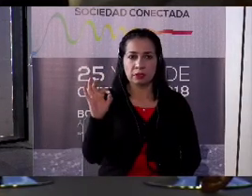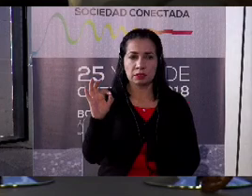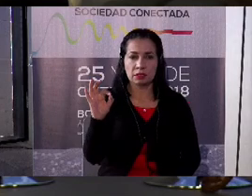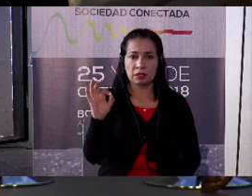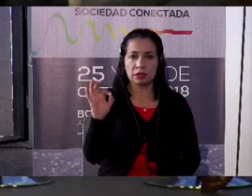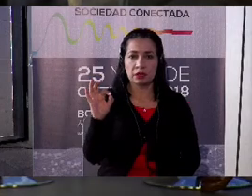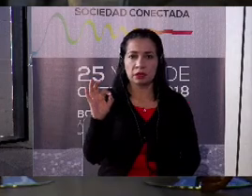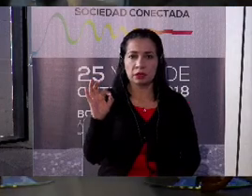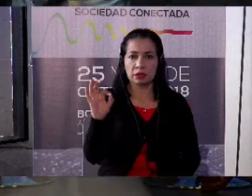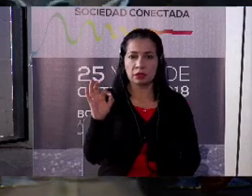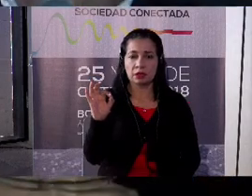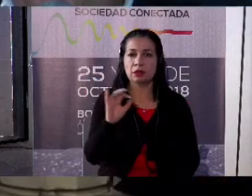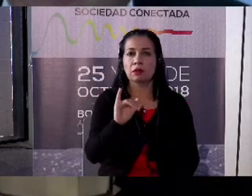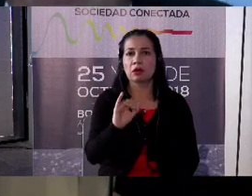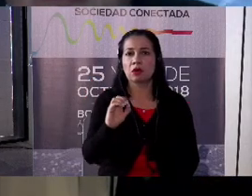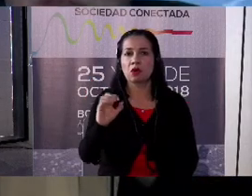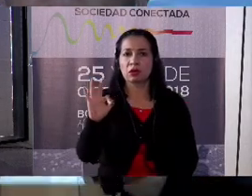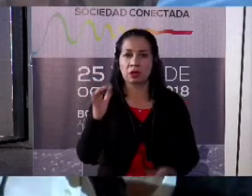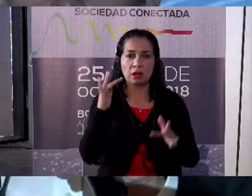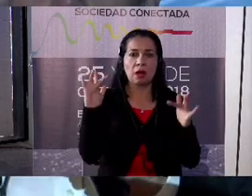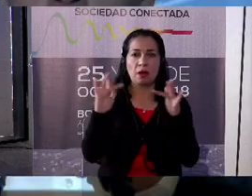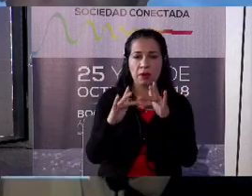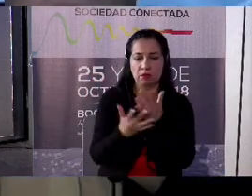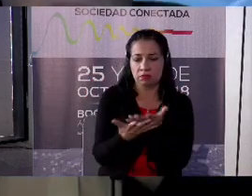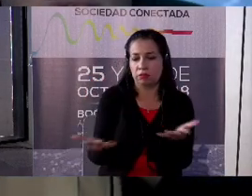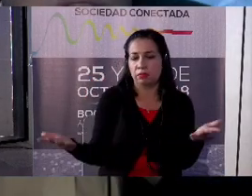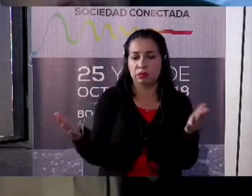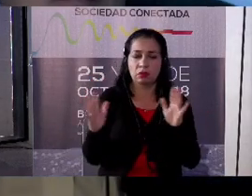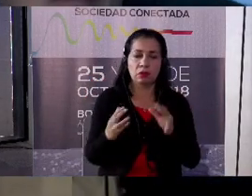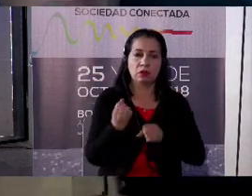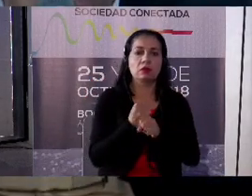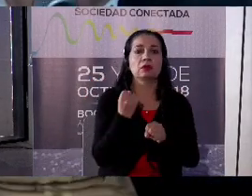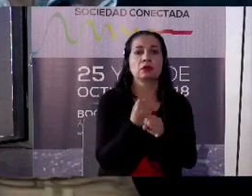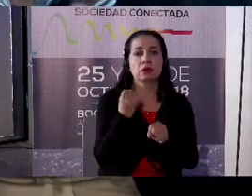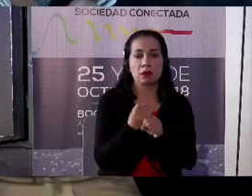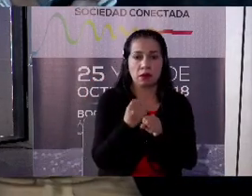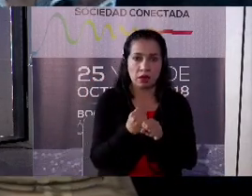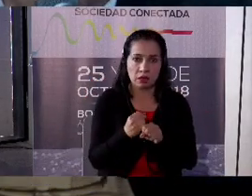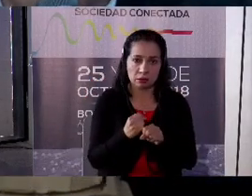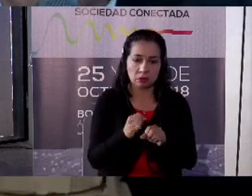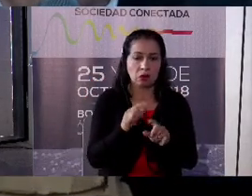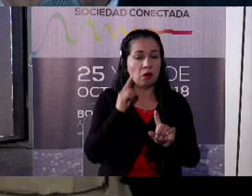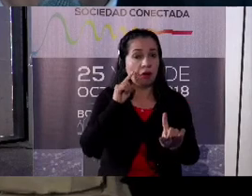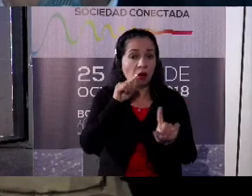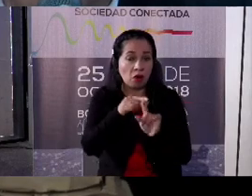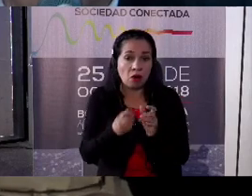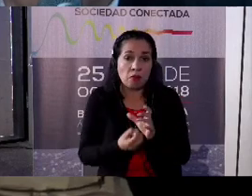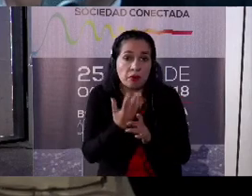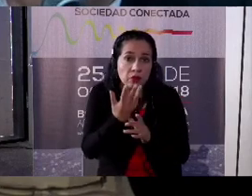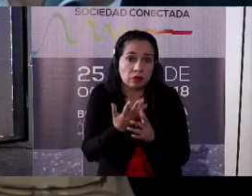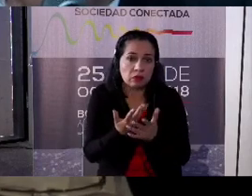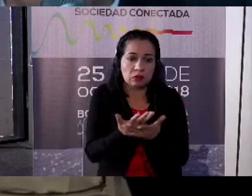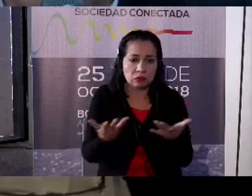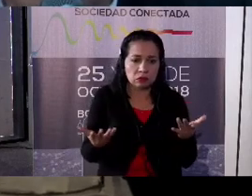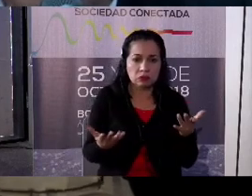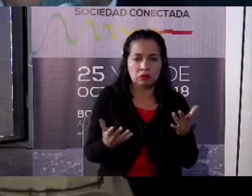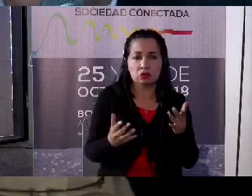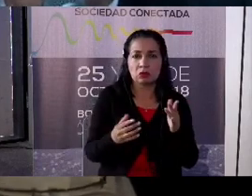meaning that We are working in Our products integrating Whatever appropriate protocol